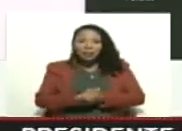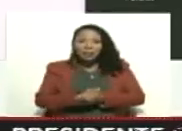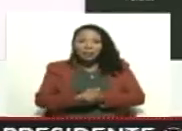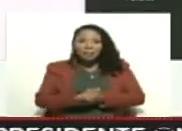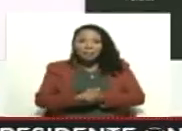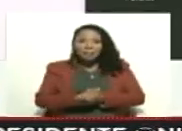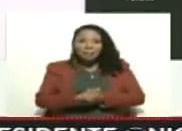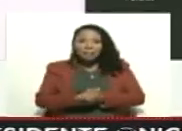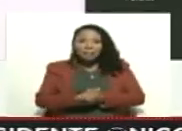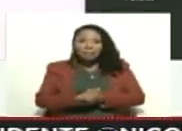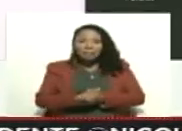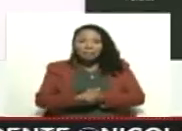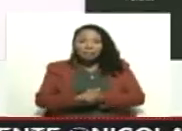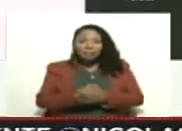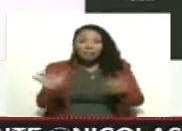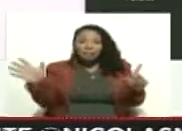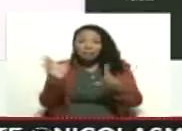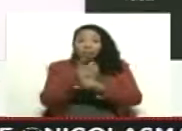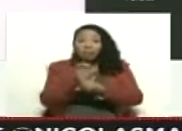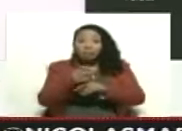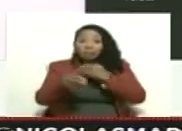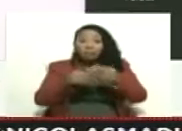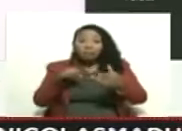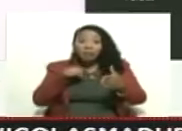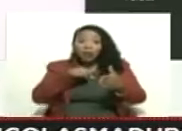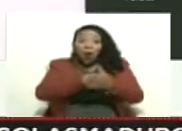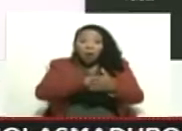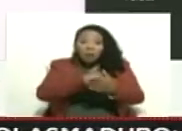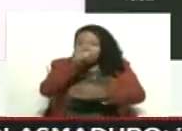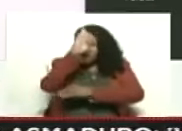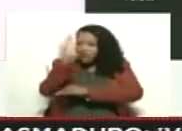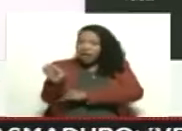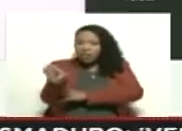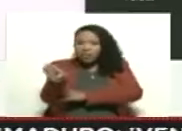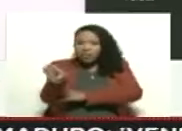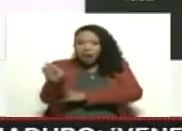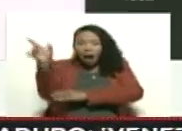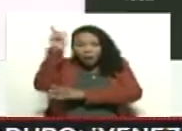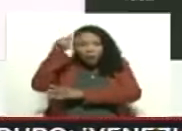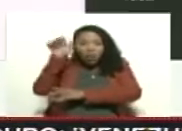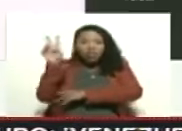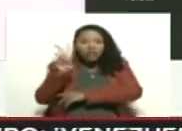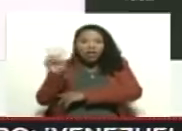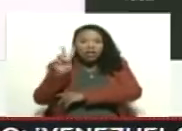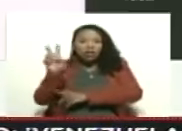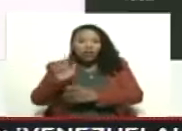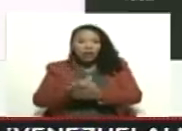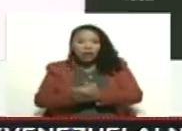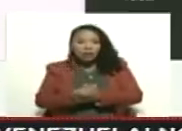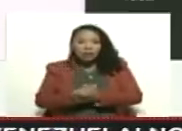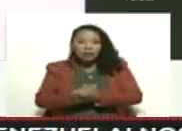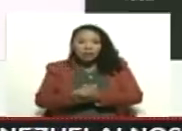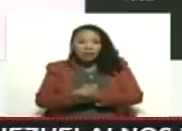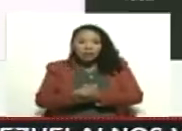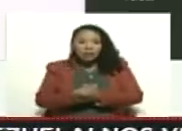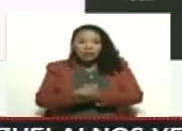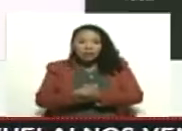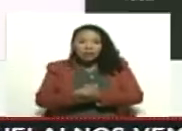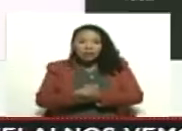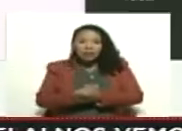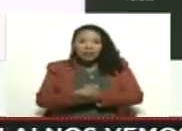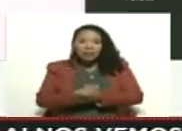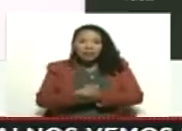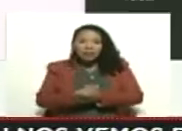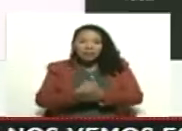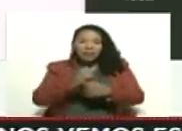felices Si lograran darle un golpe contundente a nuestro pueblo al amor y nosotros